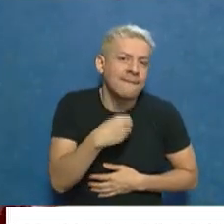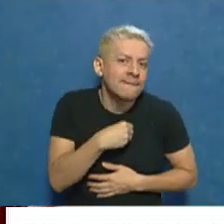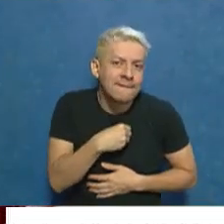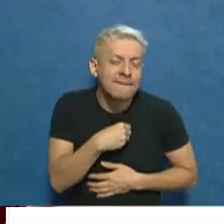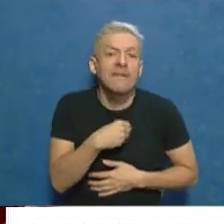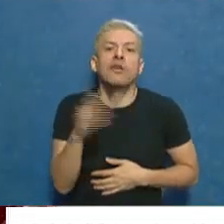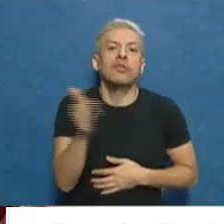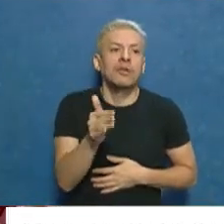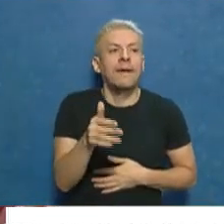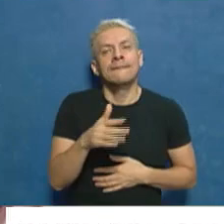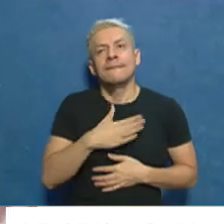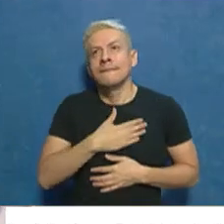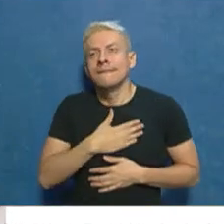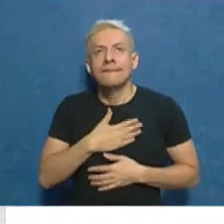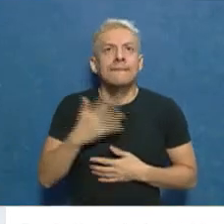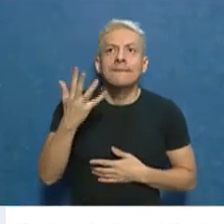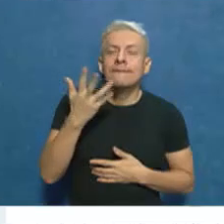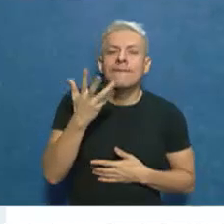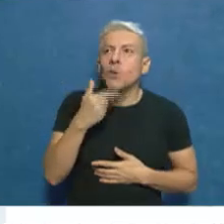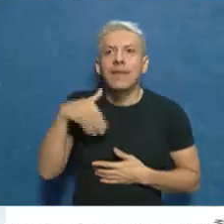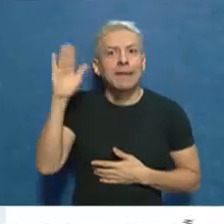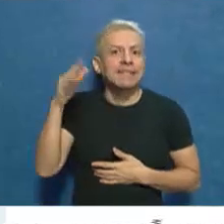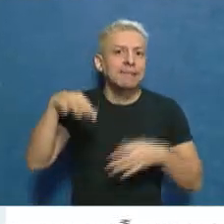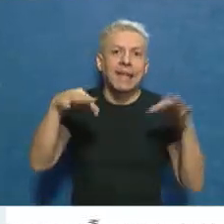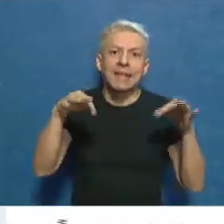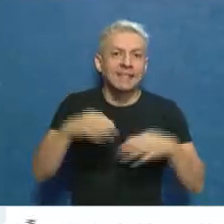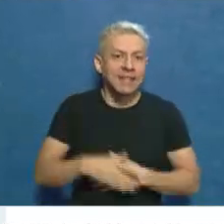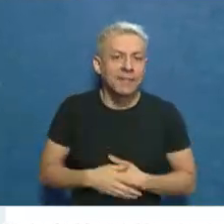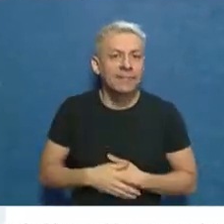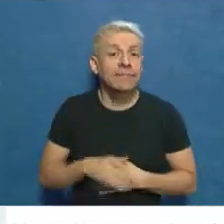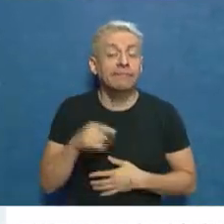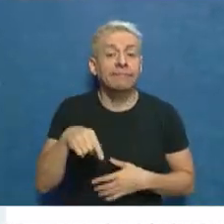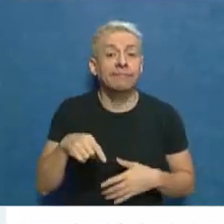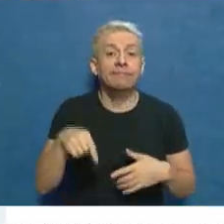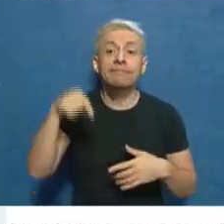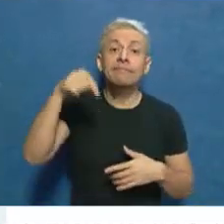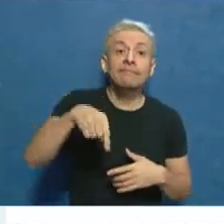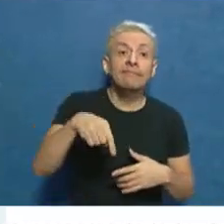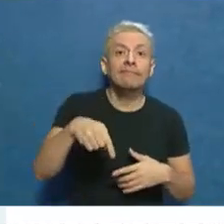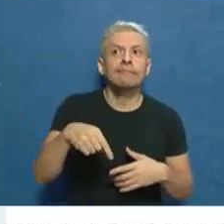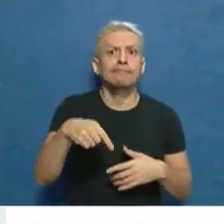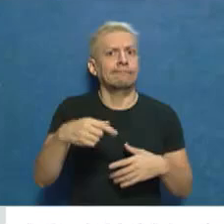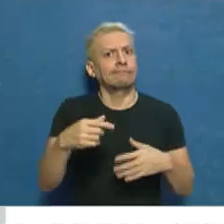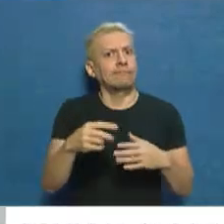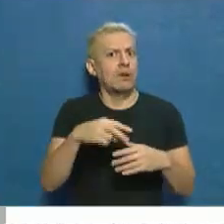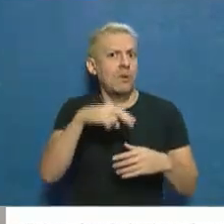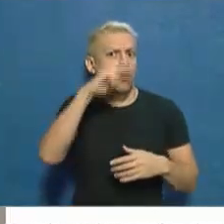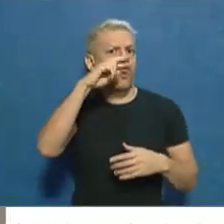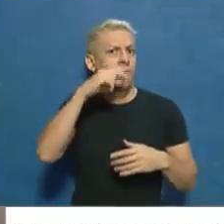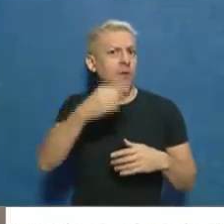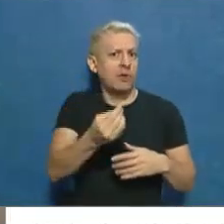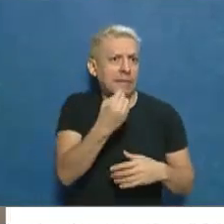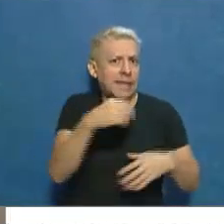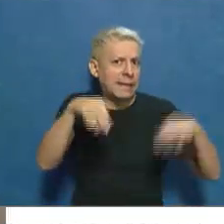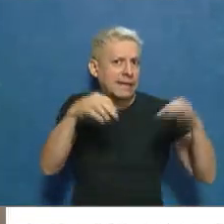deseadas, todos decimos es lo que más me gusta, pero el tema es que se han convertido en un plato premium. ¿Sabe a cuánto se puede conseguir el